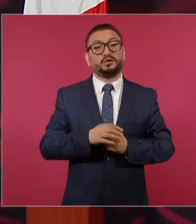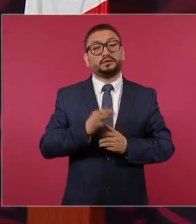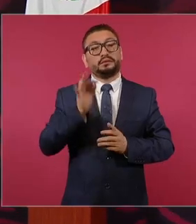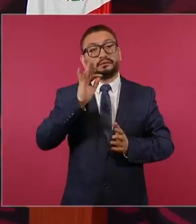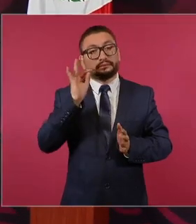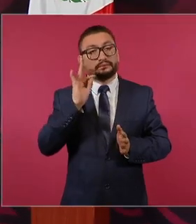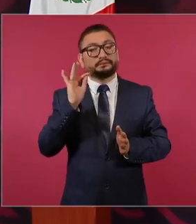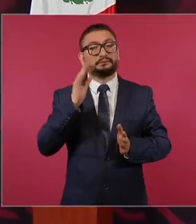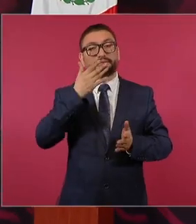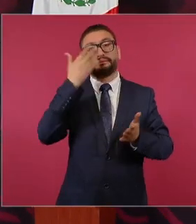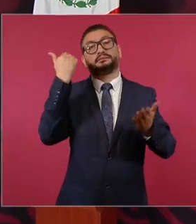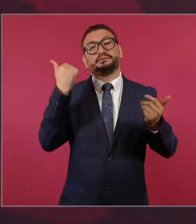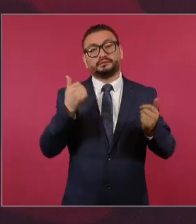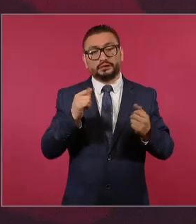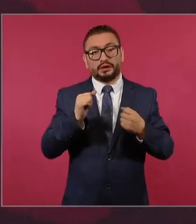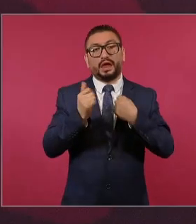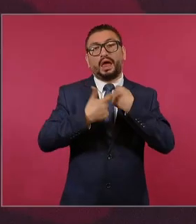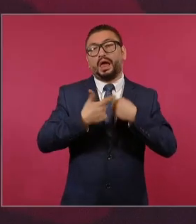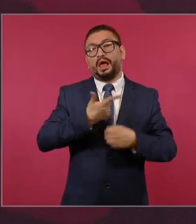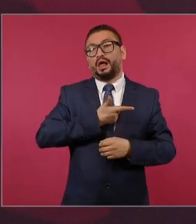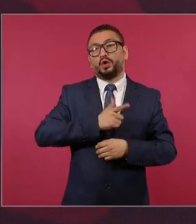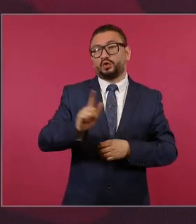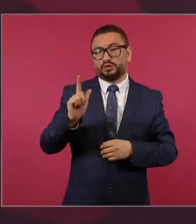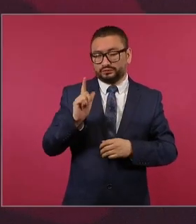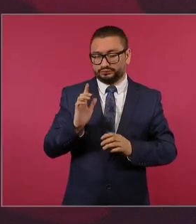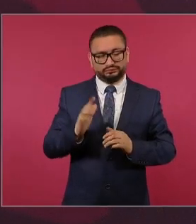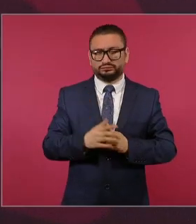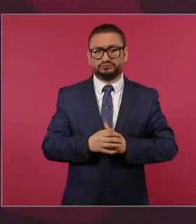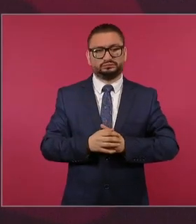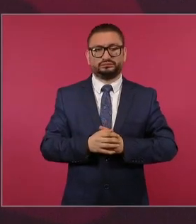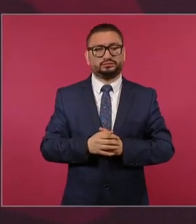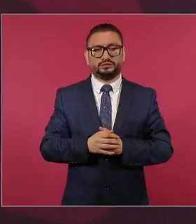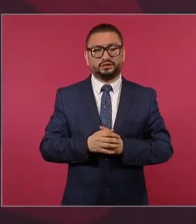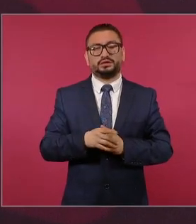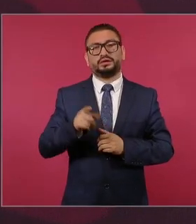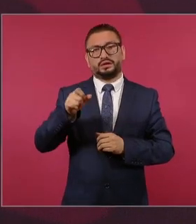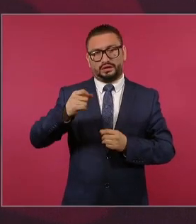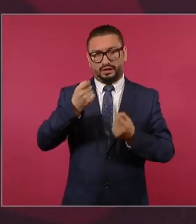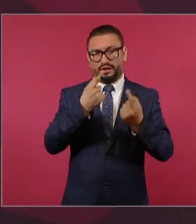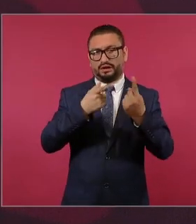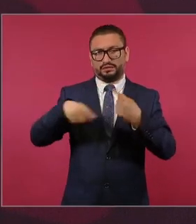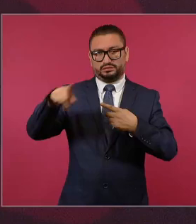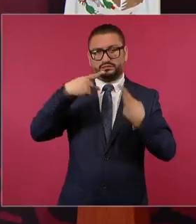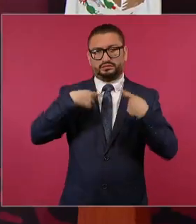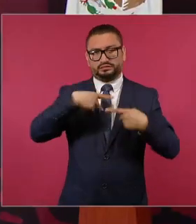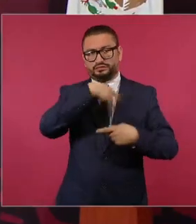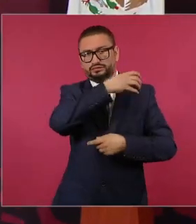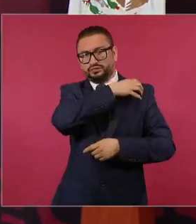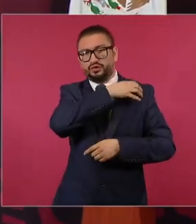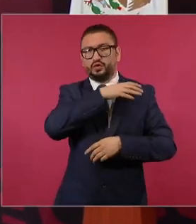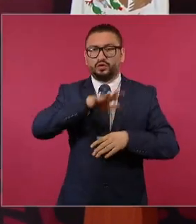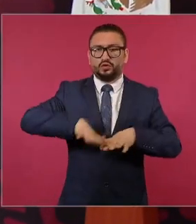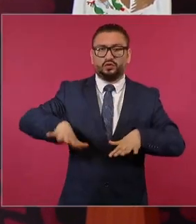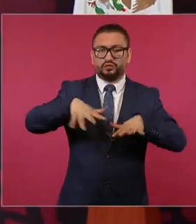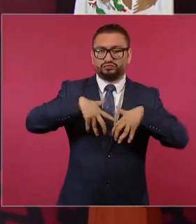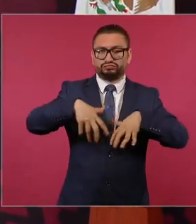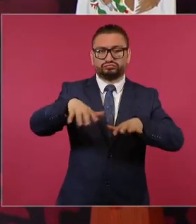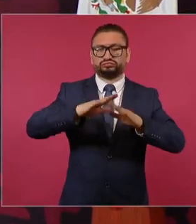que no les guste, ¿no?, a oficiales, a la tropa. No, no,